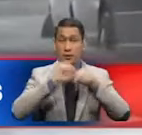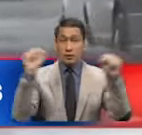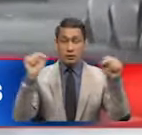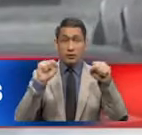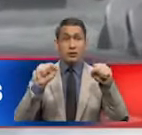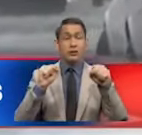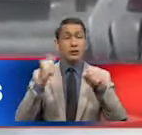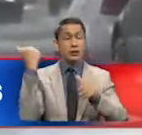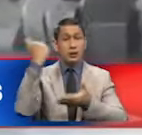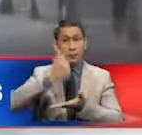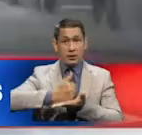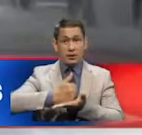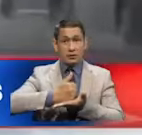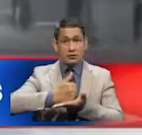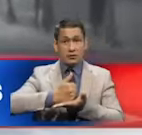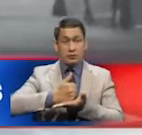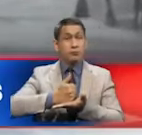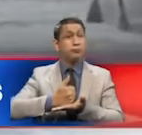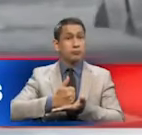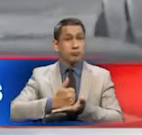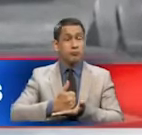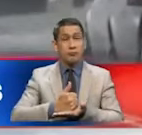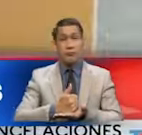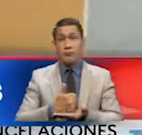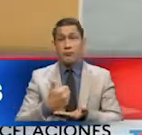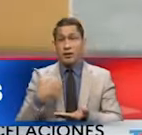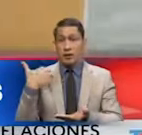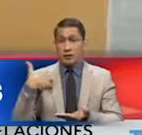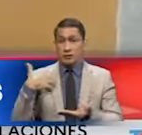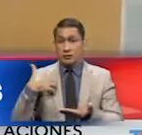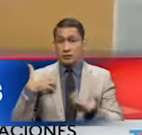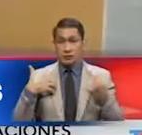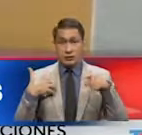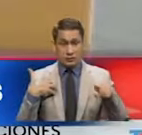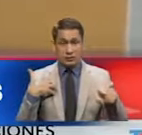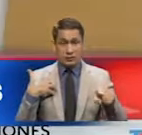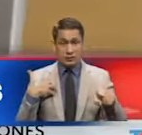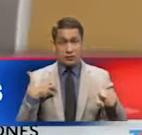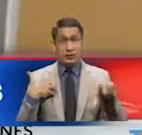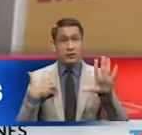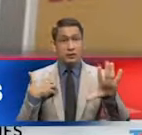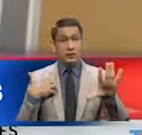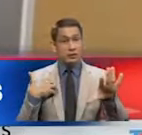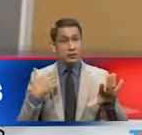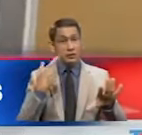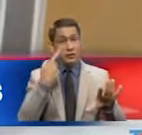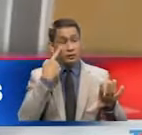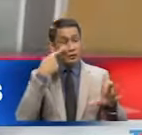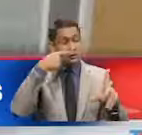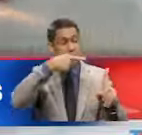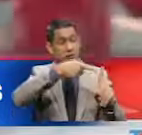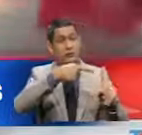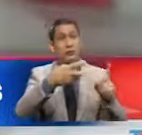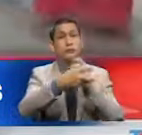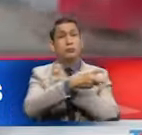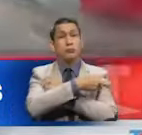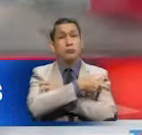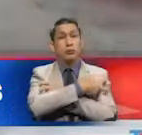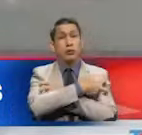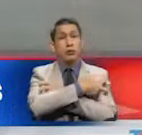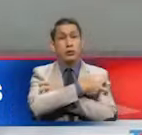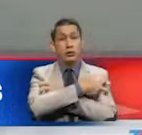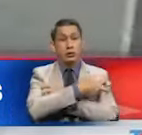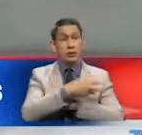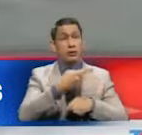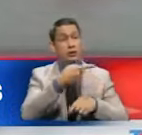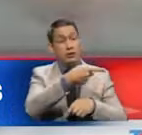el conurbano bonaerense, se cobró su primera víctima. Se trata de un hombre cuyo cadáver fue observado mientras flotaba en una calle de la localidad